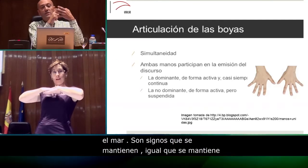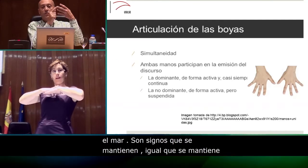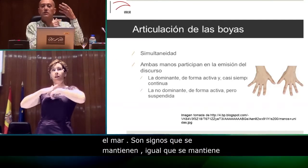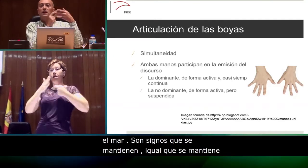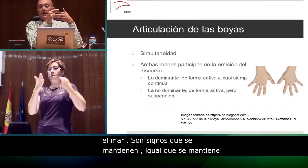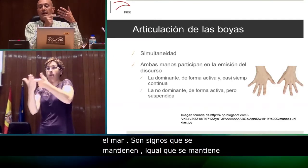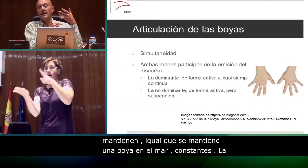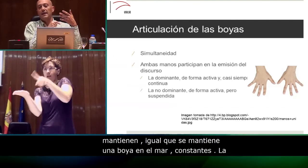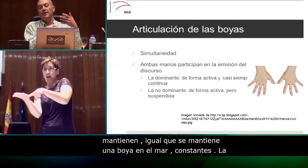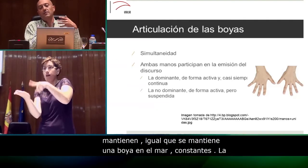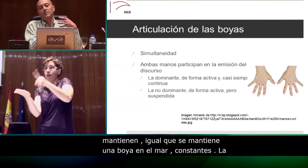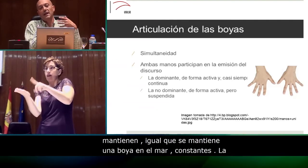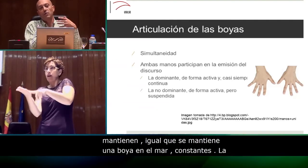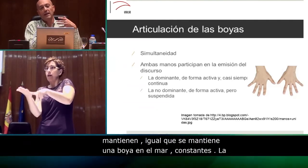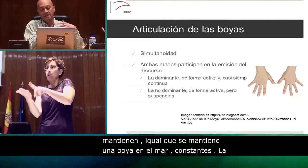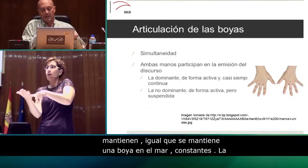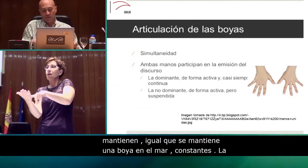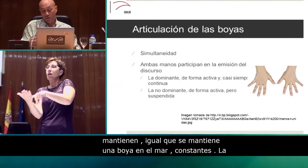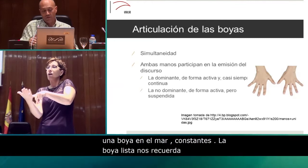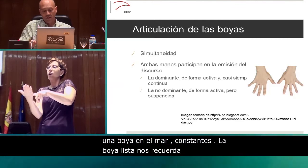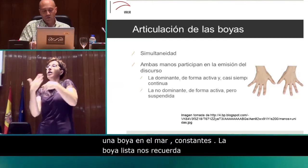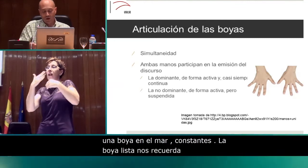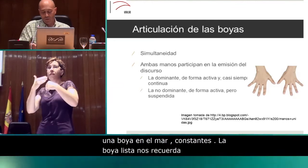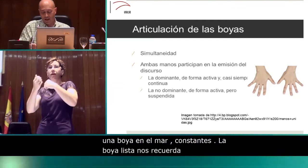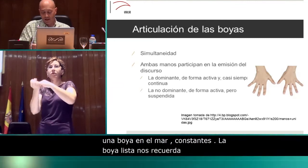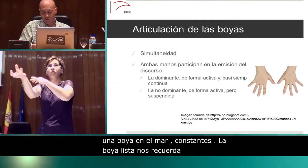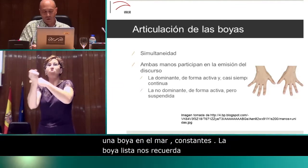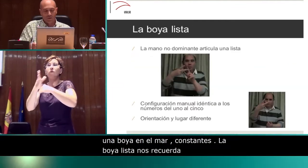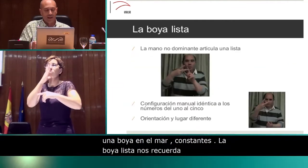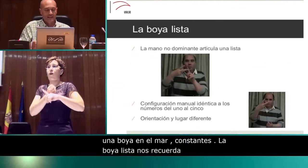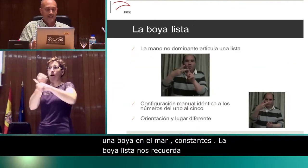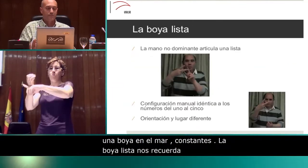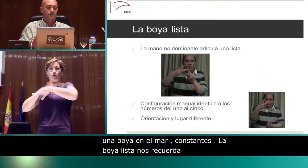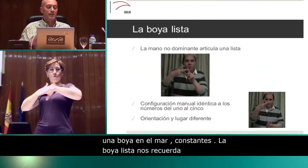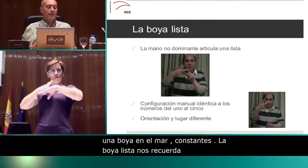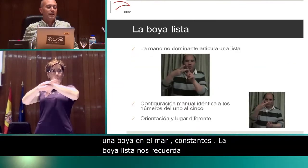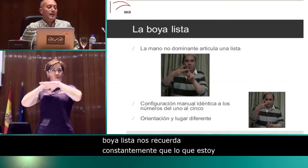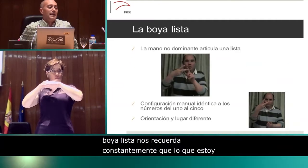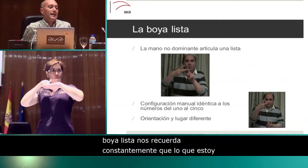elementos de la boya lista, referidos por la boya lista.